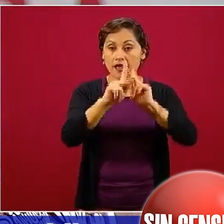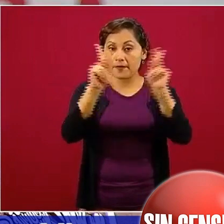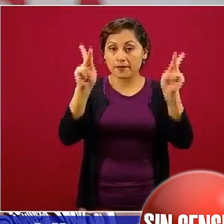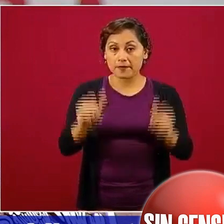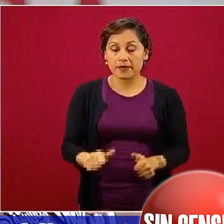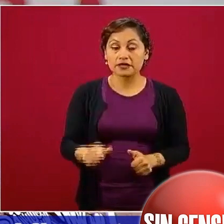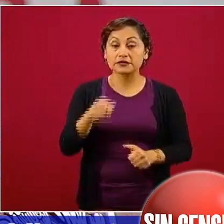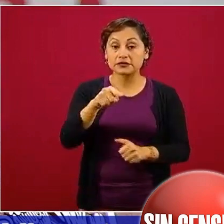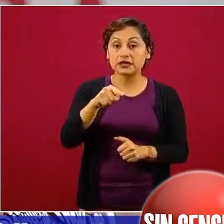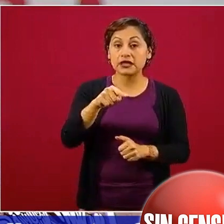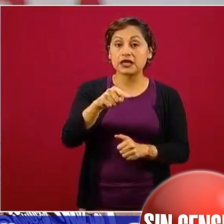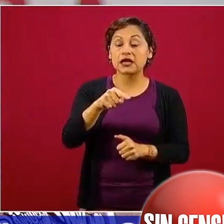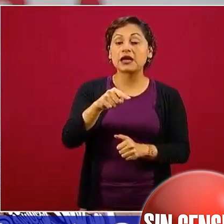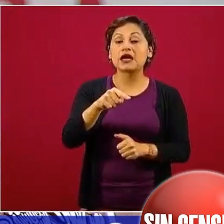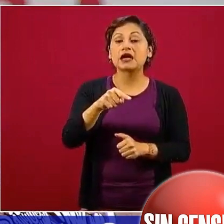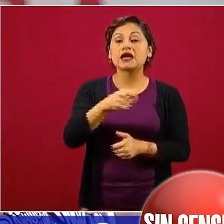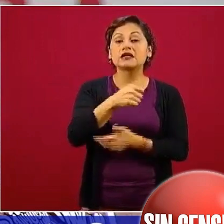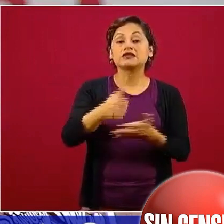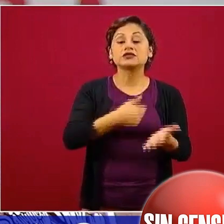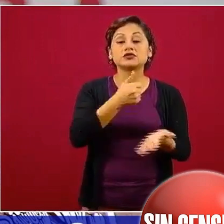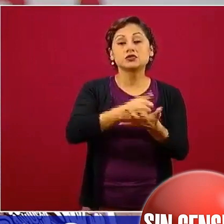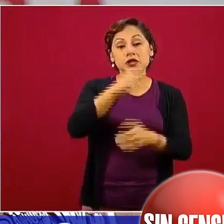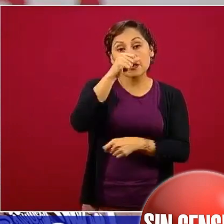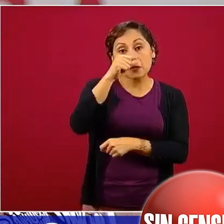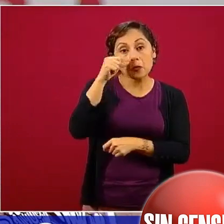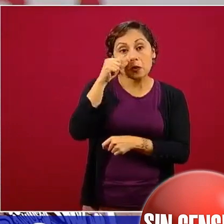En Ciudad Juárez están reunidos